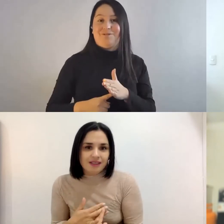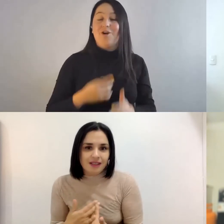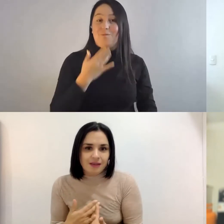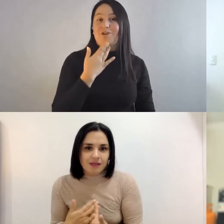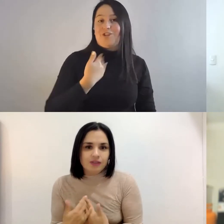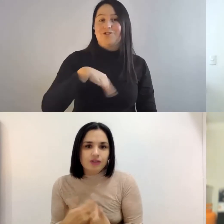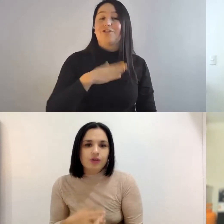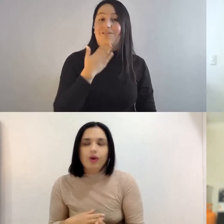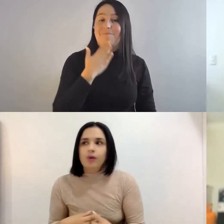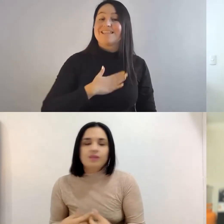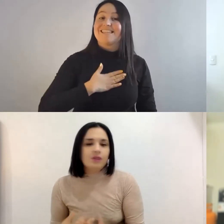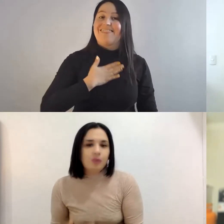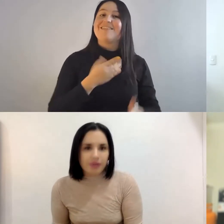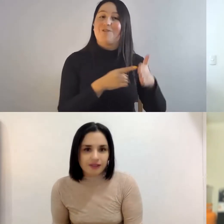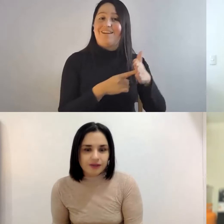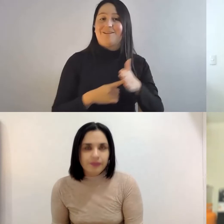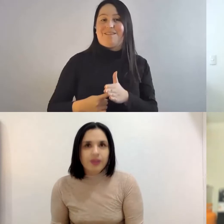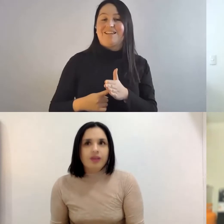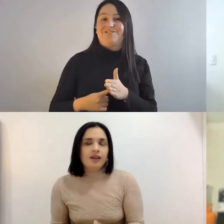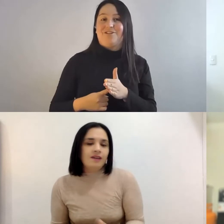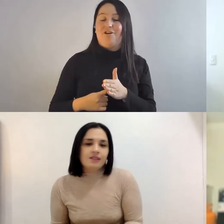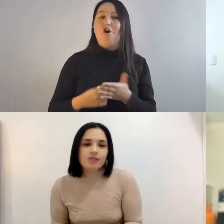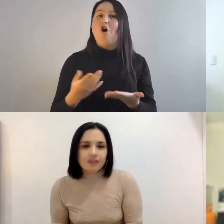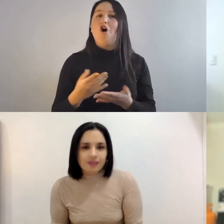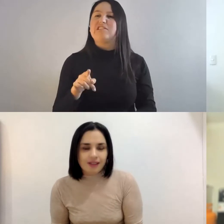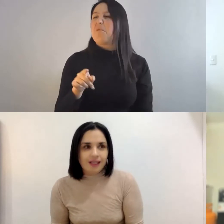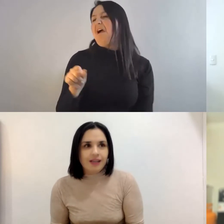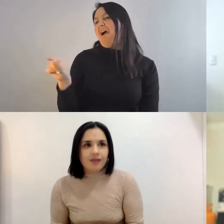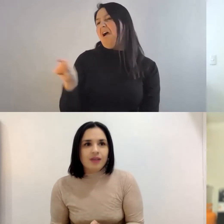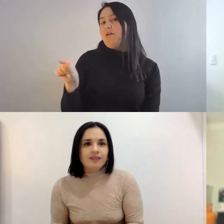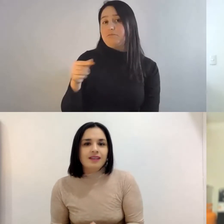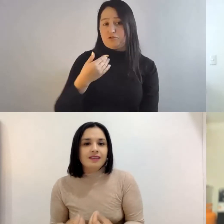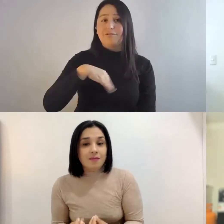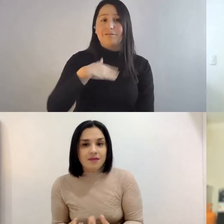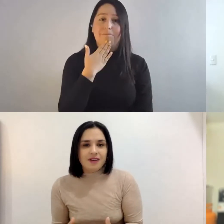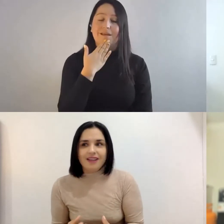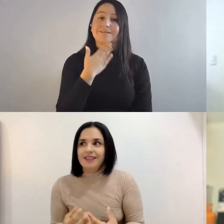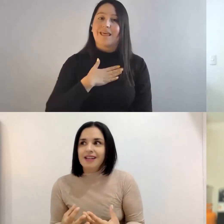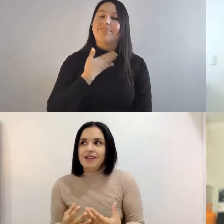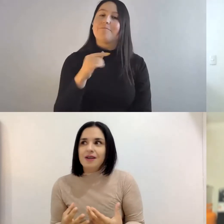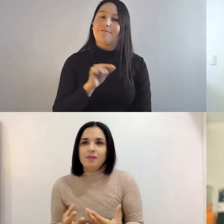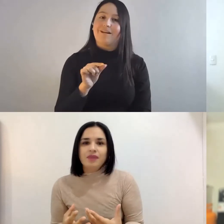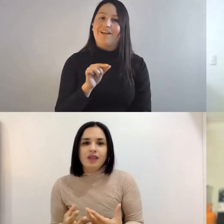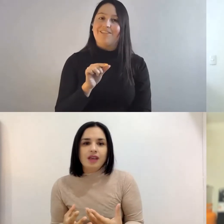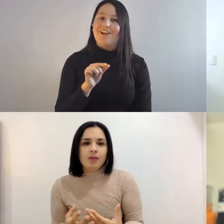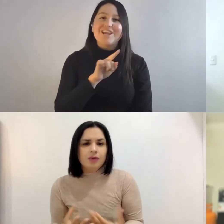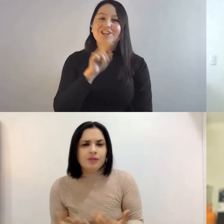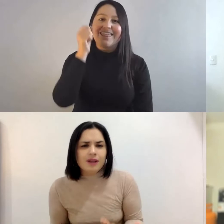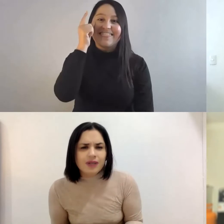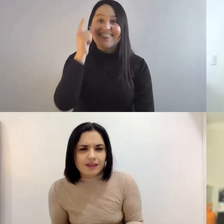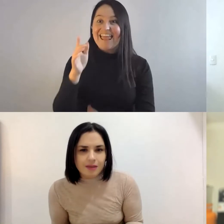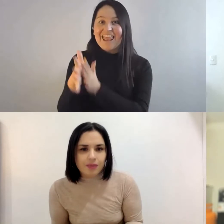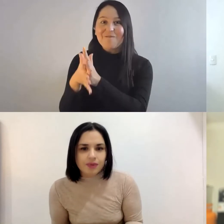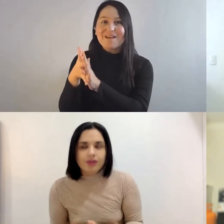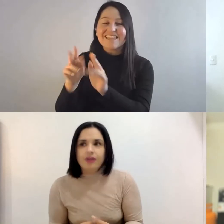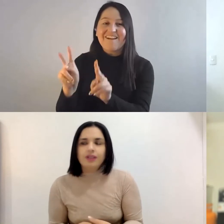también esa discriminación o ese menosprecio. Y a veces no se entiende que la lengua de señas es tan viva, que es por un tema de